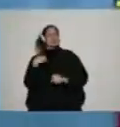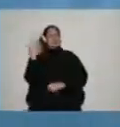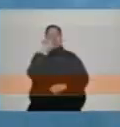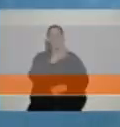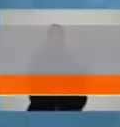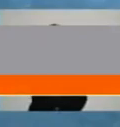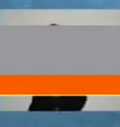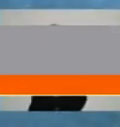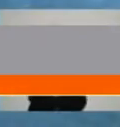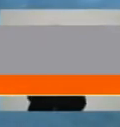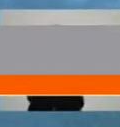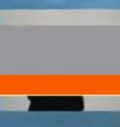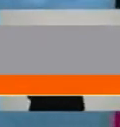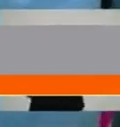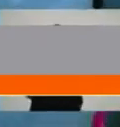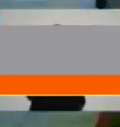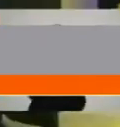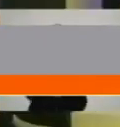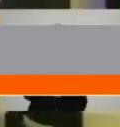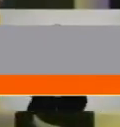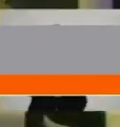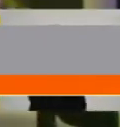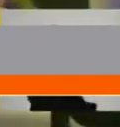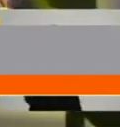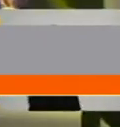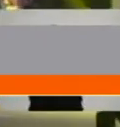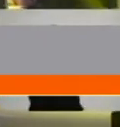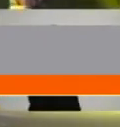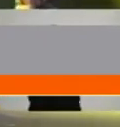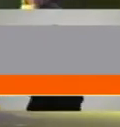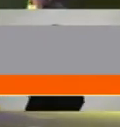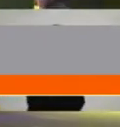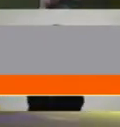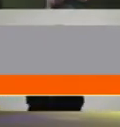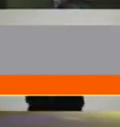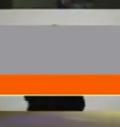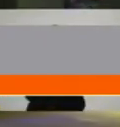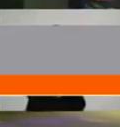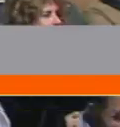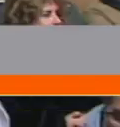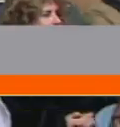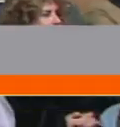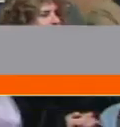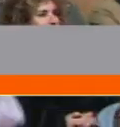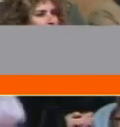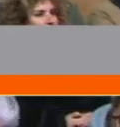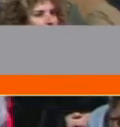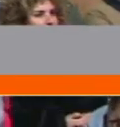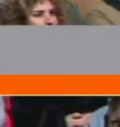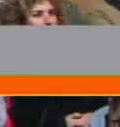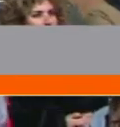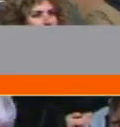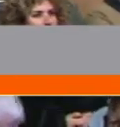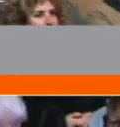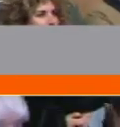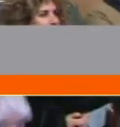El curso comenzó con la intervención de la murga femenina Las Basilonas, procedentes del barrio de Tinasoria. La agrupación, presidida por Isabel Miranda y dirigida por Marta Ruiz,